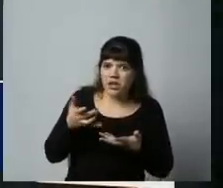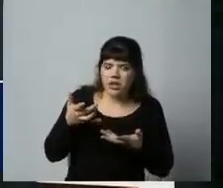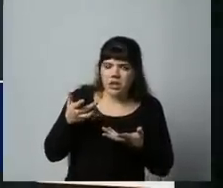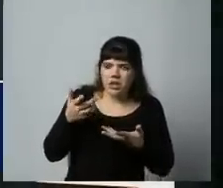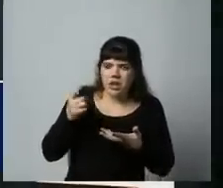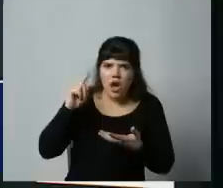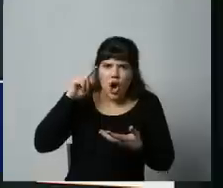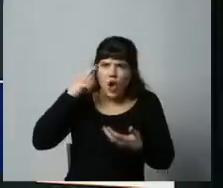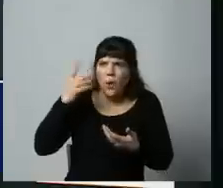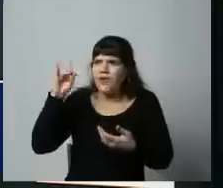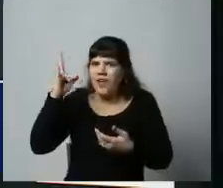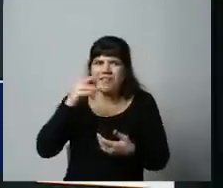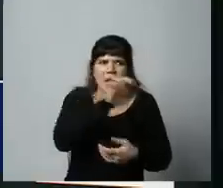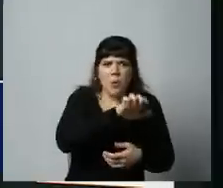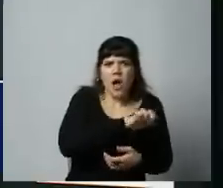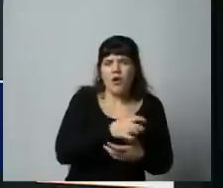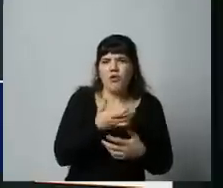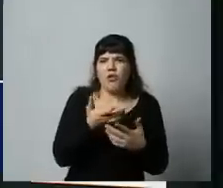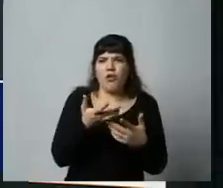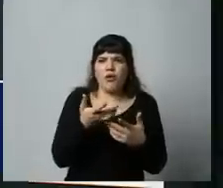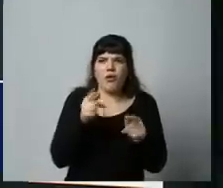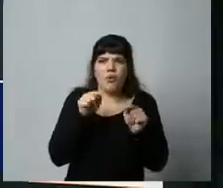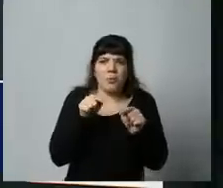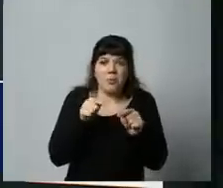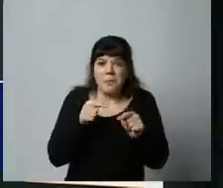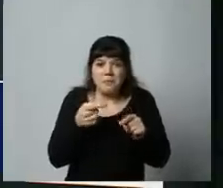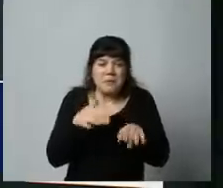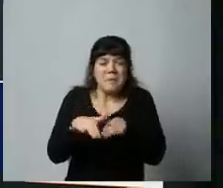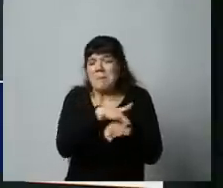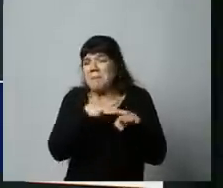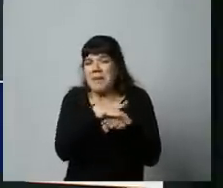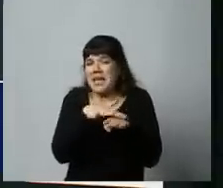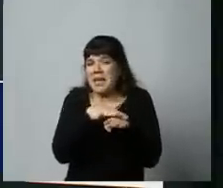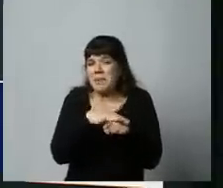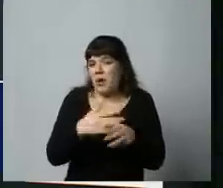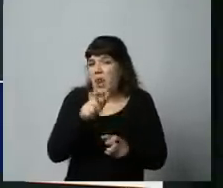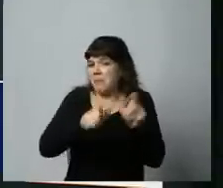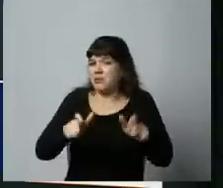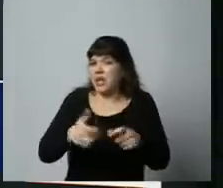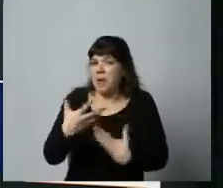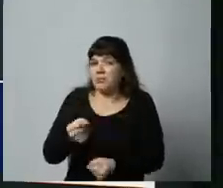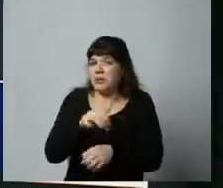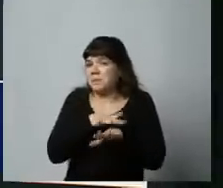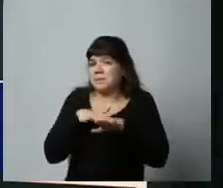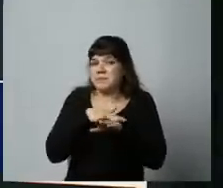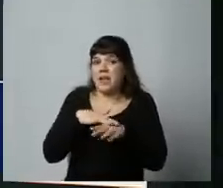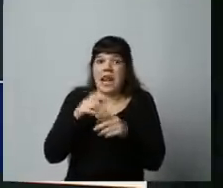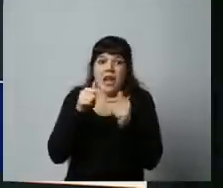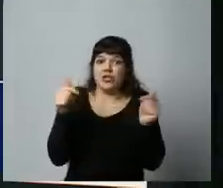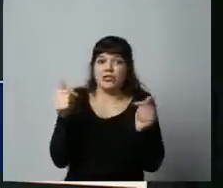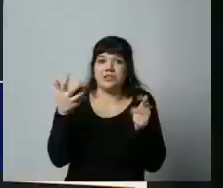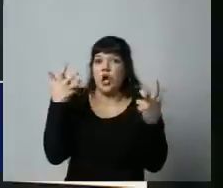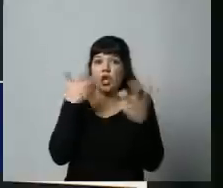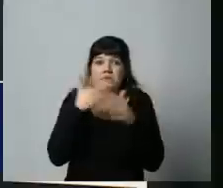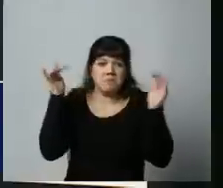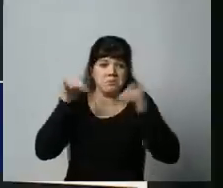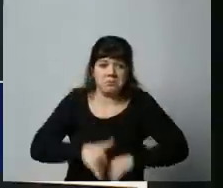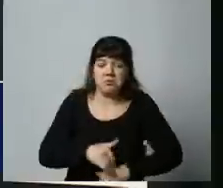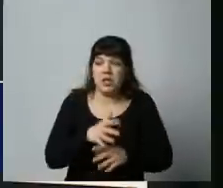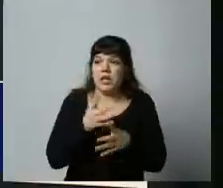donde la aprobación de de las autoridades es mínima donde más el desastre económico y el desastre sanitario es